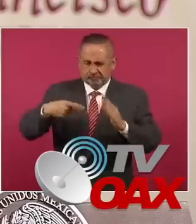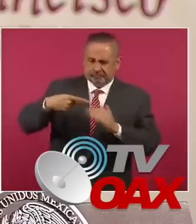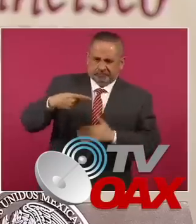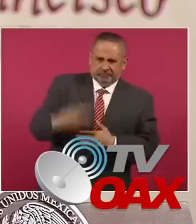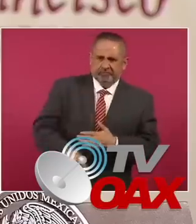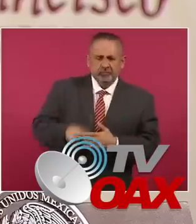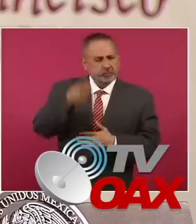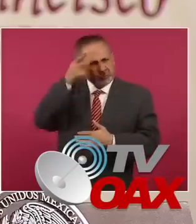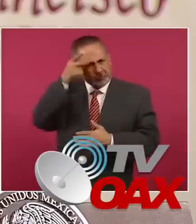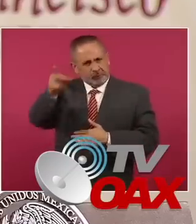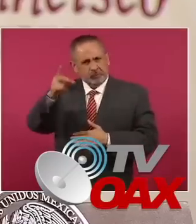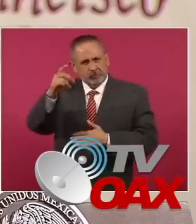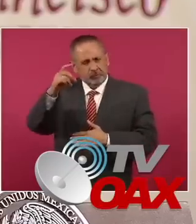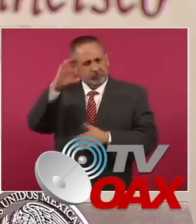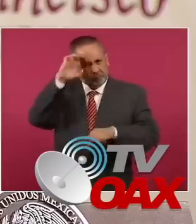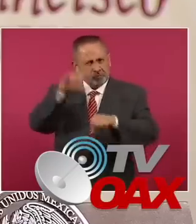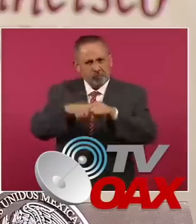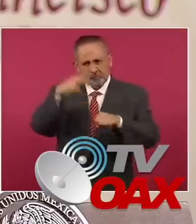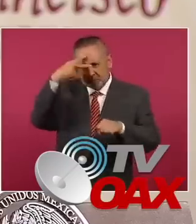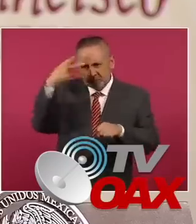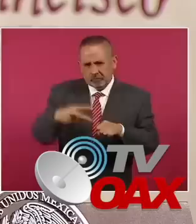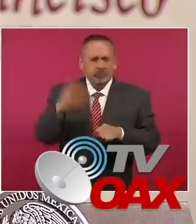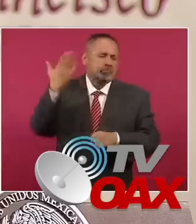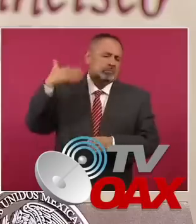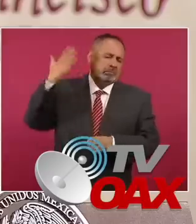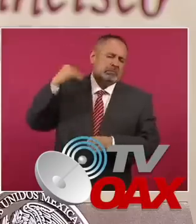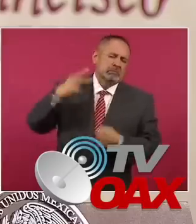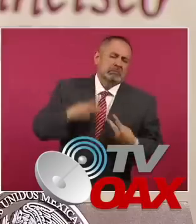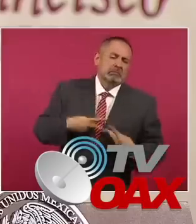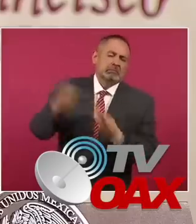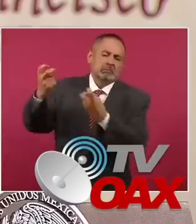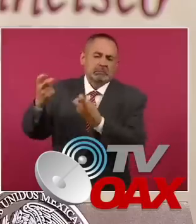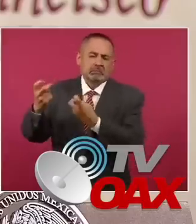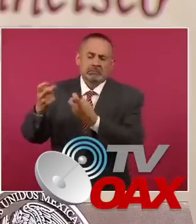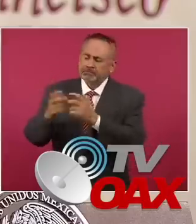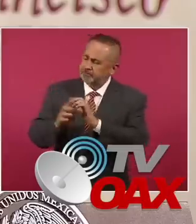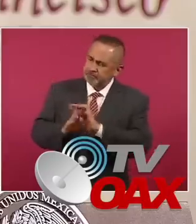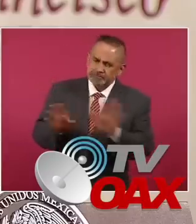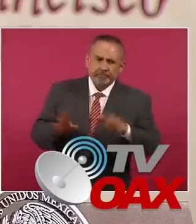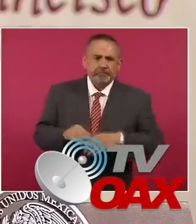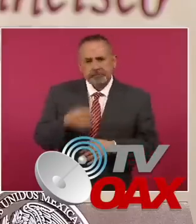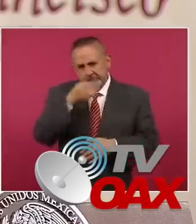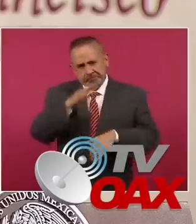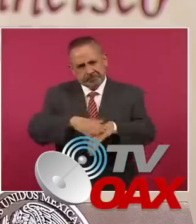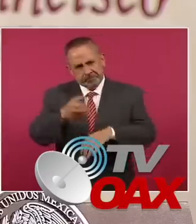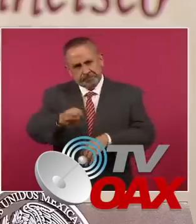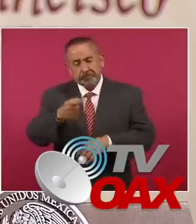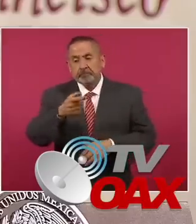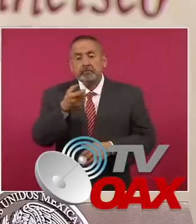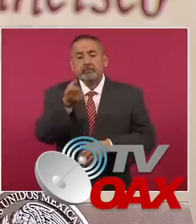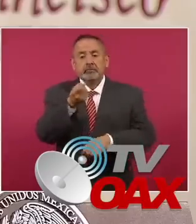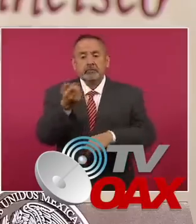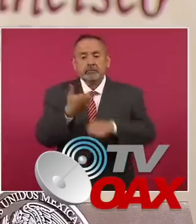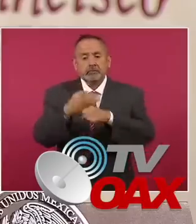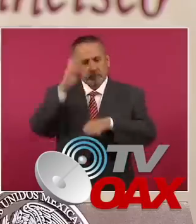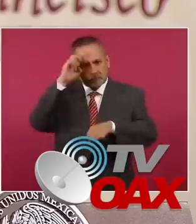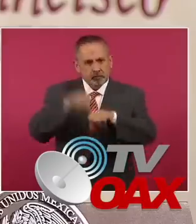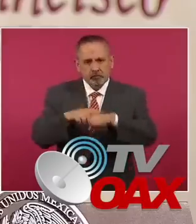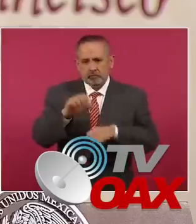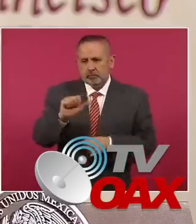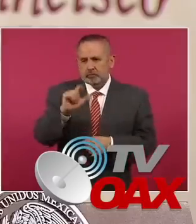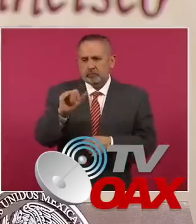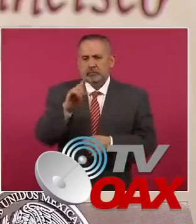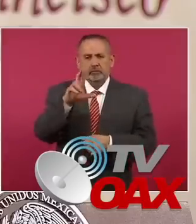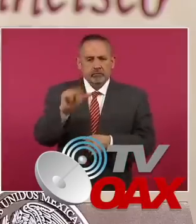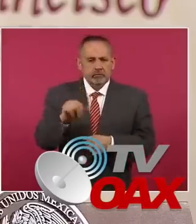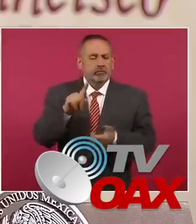patrimonio cultural mexicano sustraído ilegalmente. Le dirijo también un saludo especial a la secretaria de Cultura Alejandra Frausto,